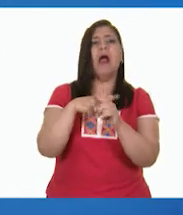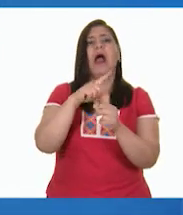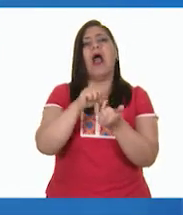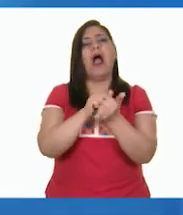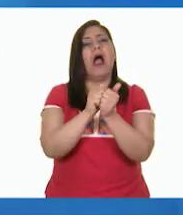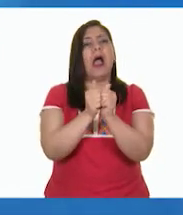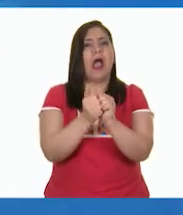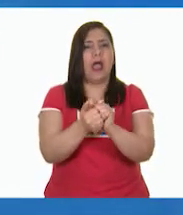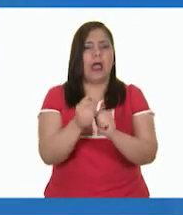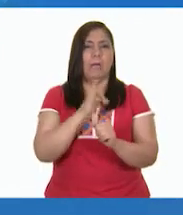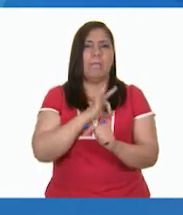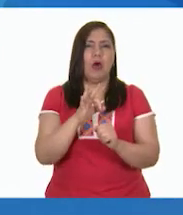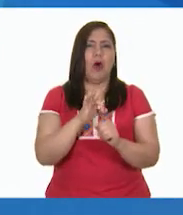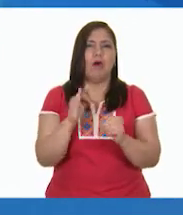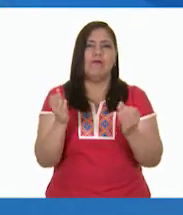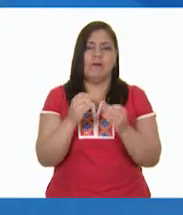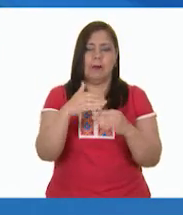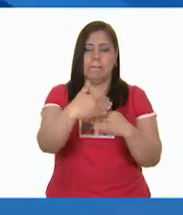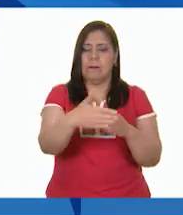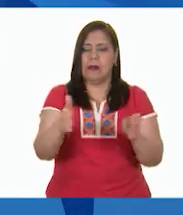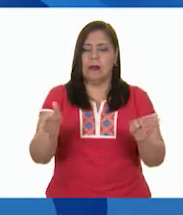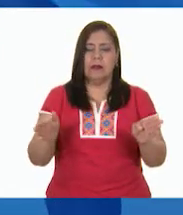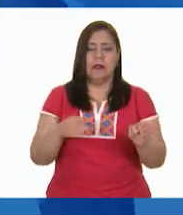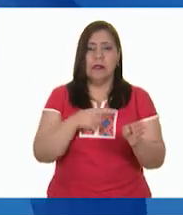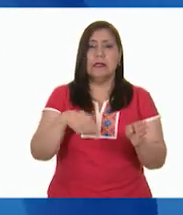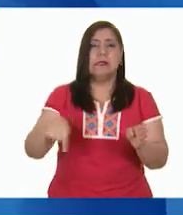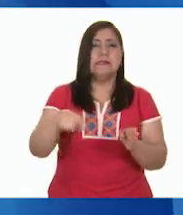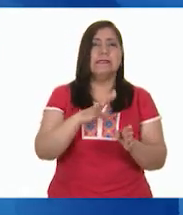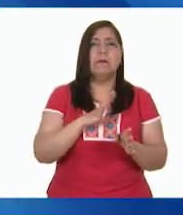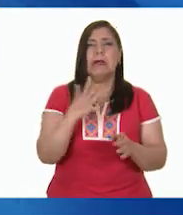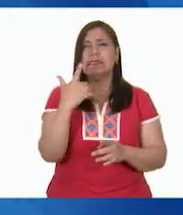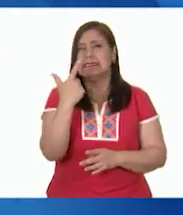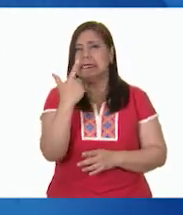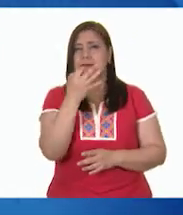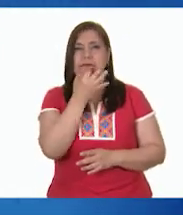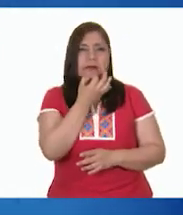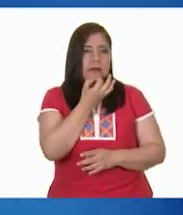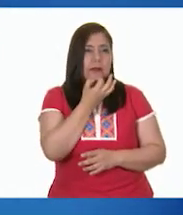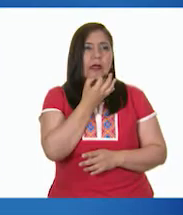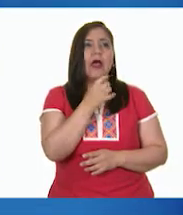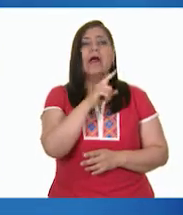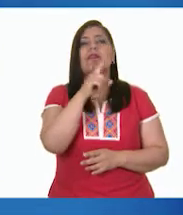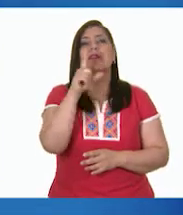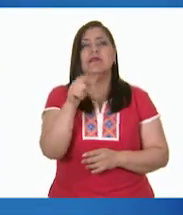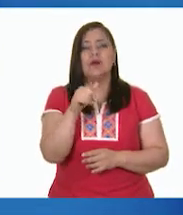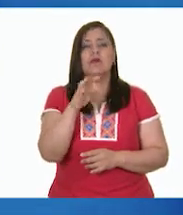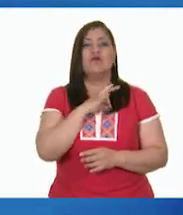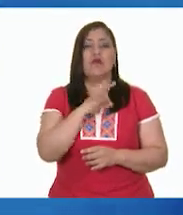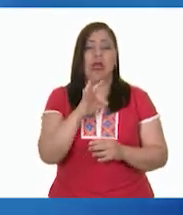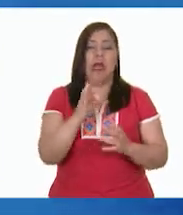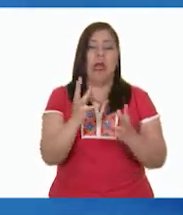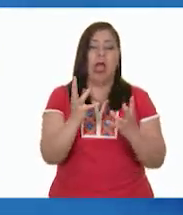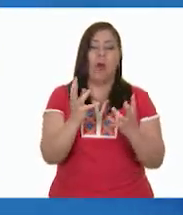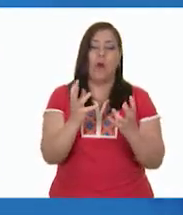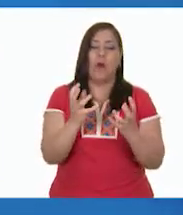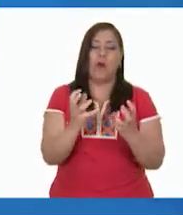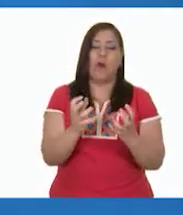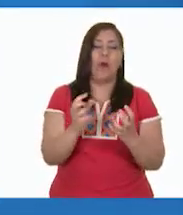las paredes. Esto es aproximadamente 7 minutos y entonces podemos hacer el empalillado.